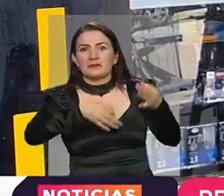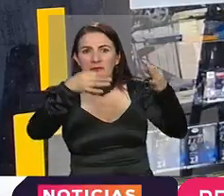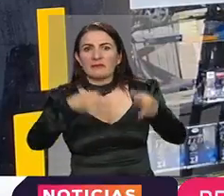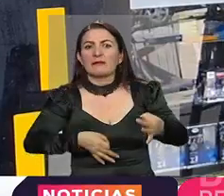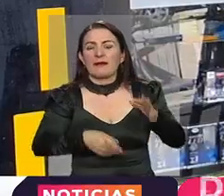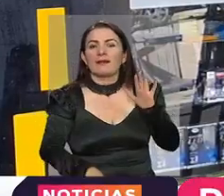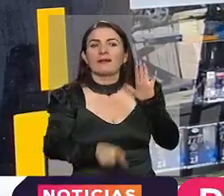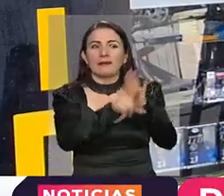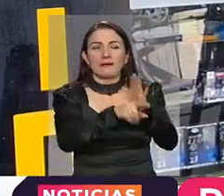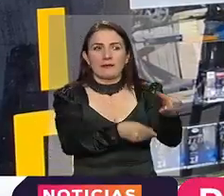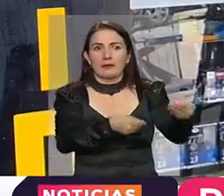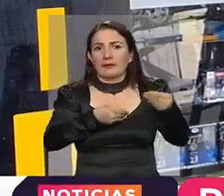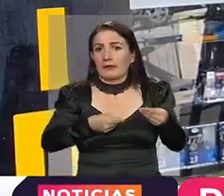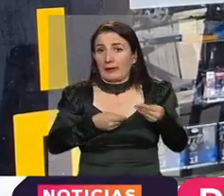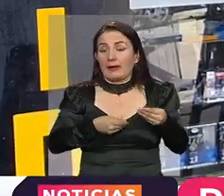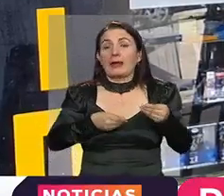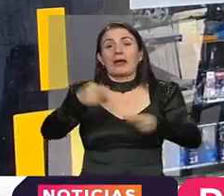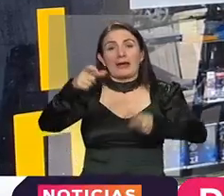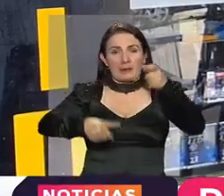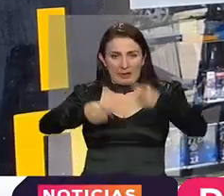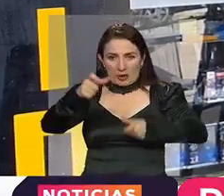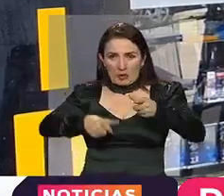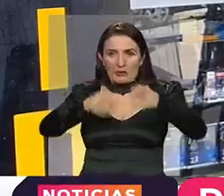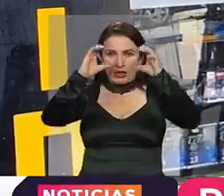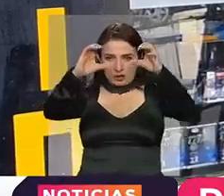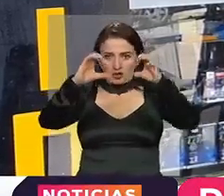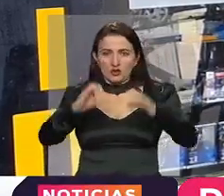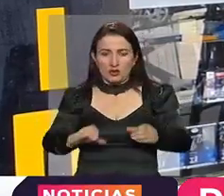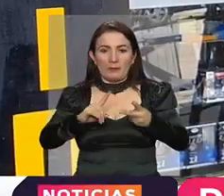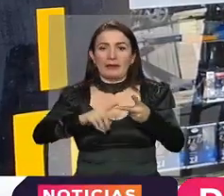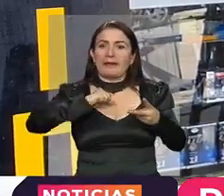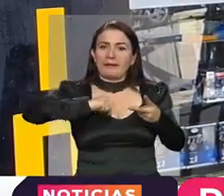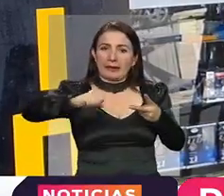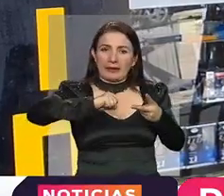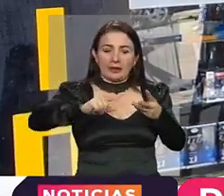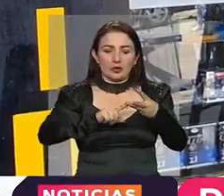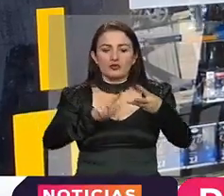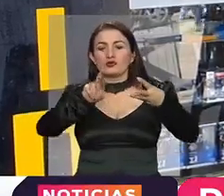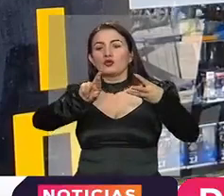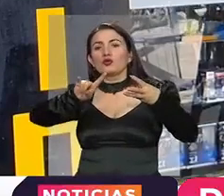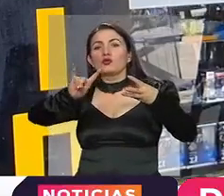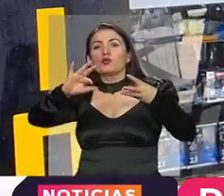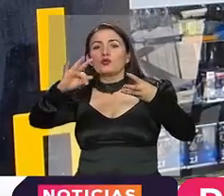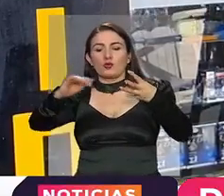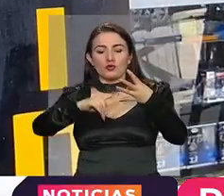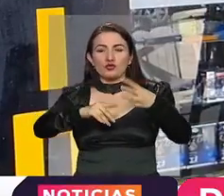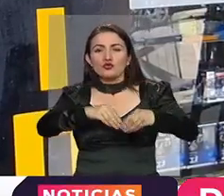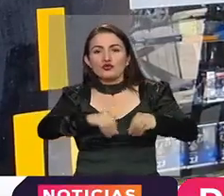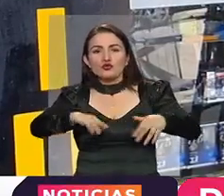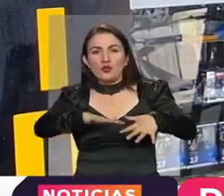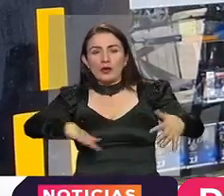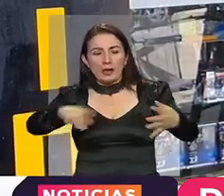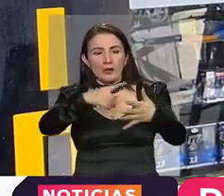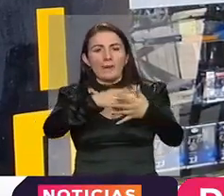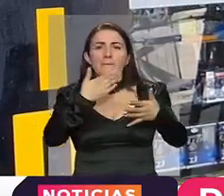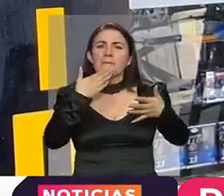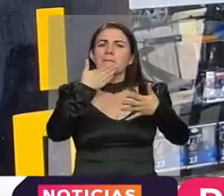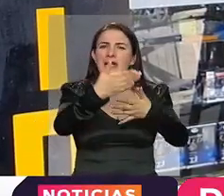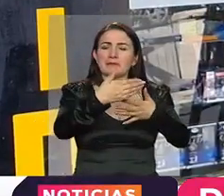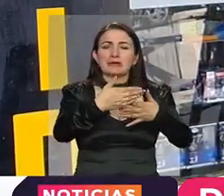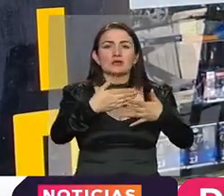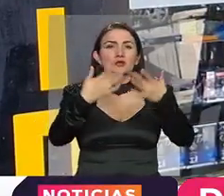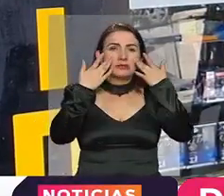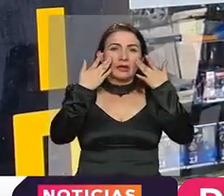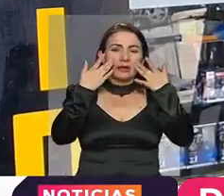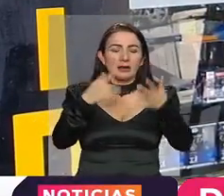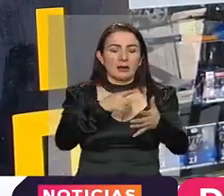ser entregada, que es Cámara de Comercio, Derechos de Autor, RUT, el uso de suelos, permiso de sanidad